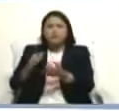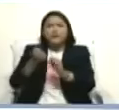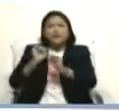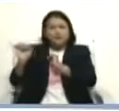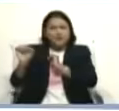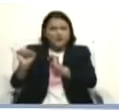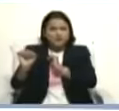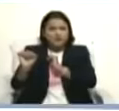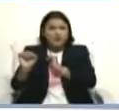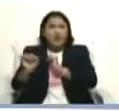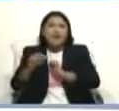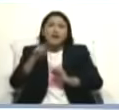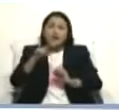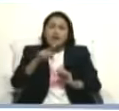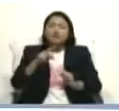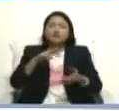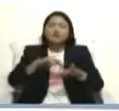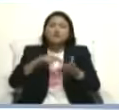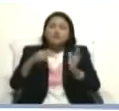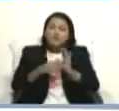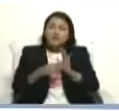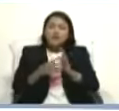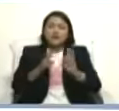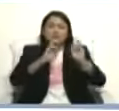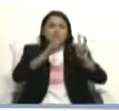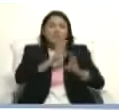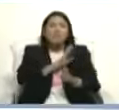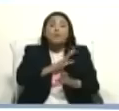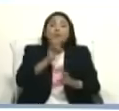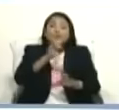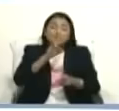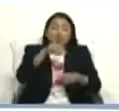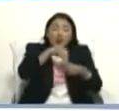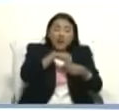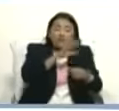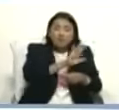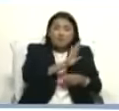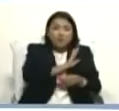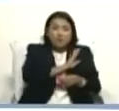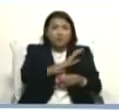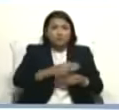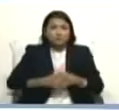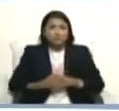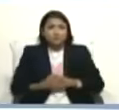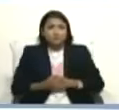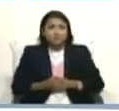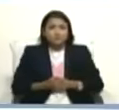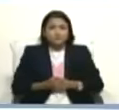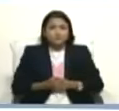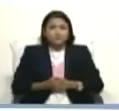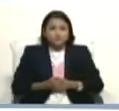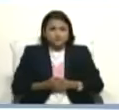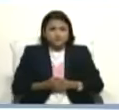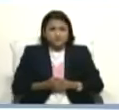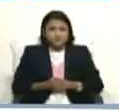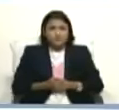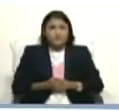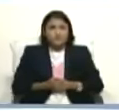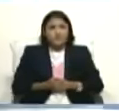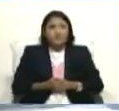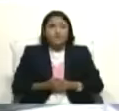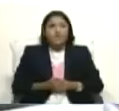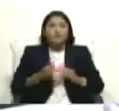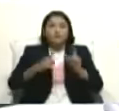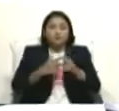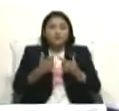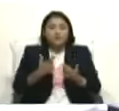de dominio interno exclusivo del Estado venezolano y que, por tanto, la consecuencia lógica es que este